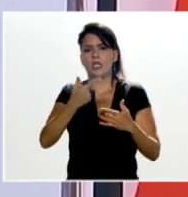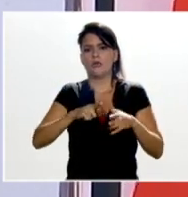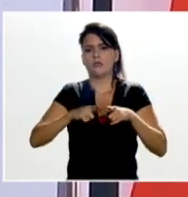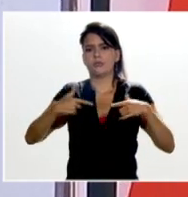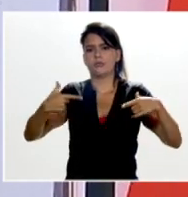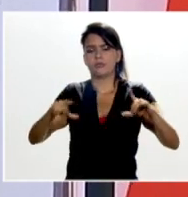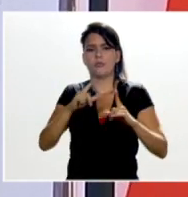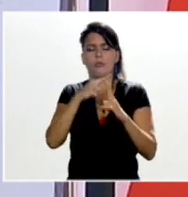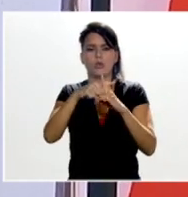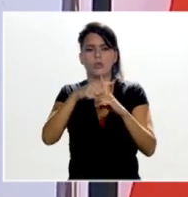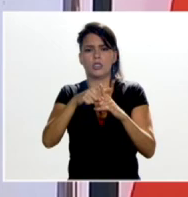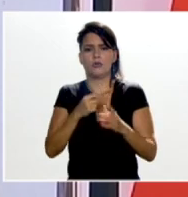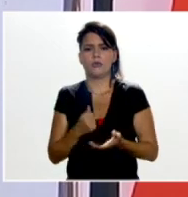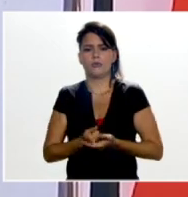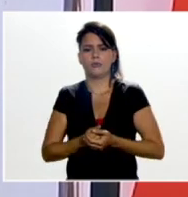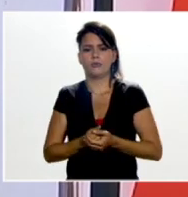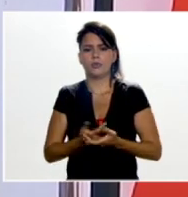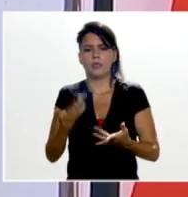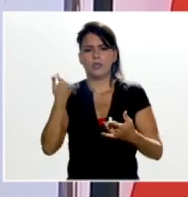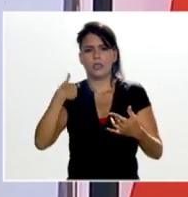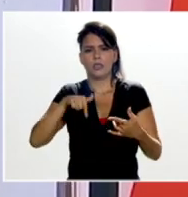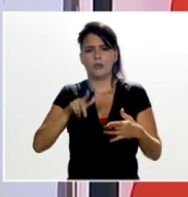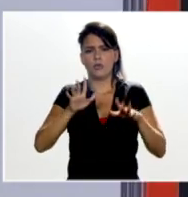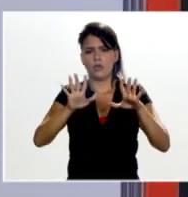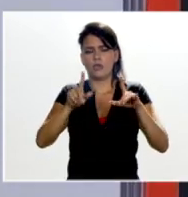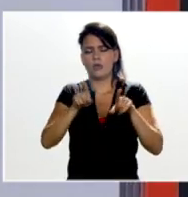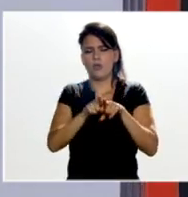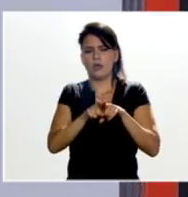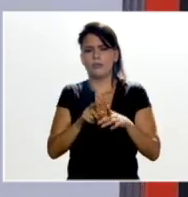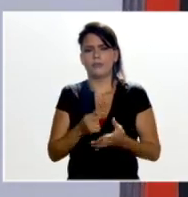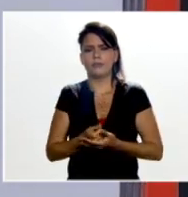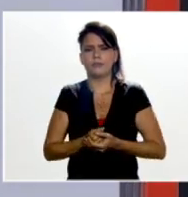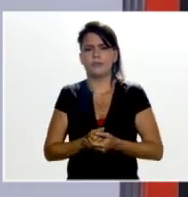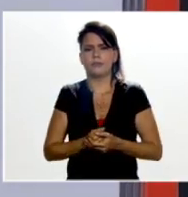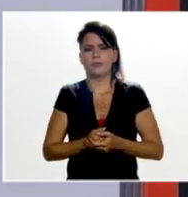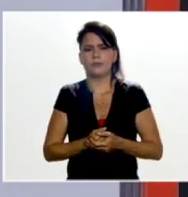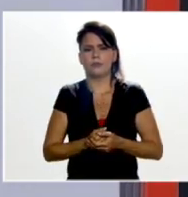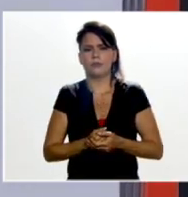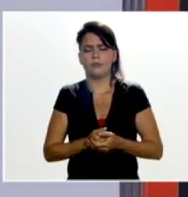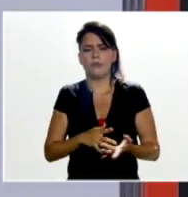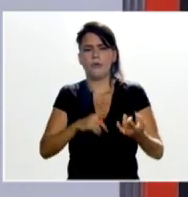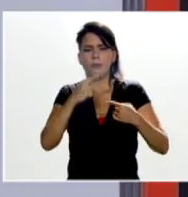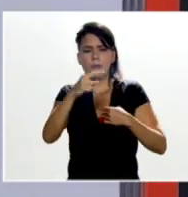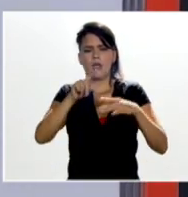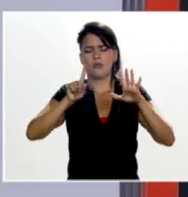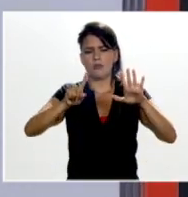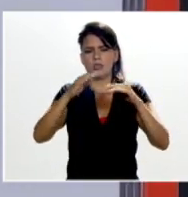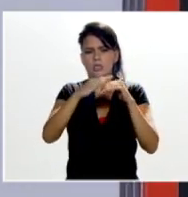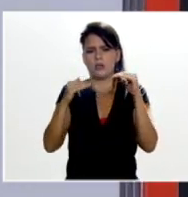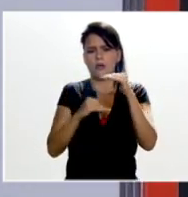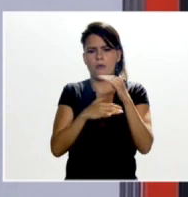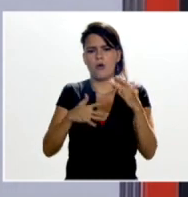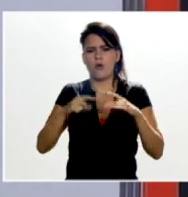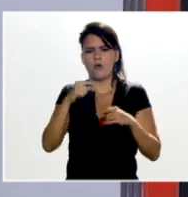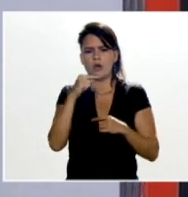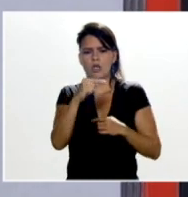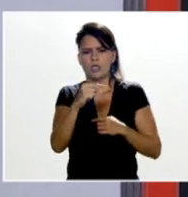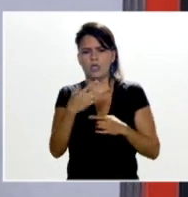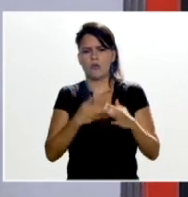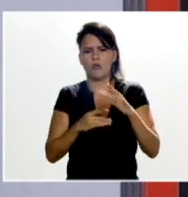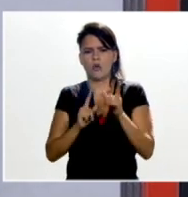positivo. El menos 10 queda igual. Y este menos 6 que estaba negativo lo pasamos a